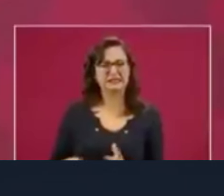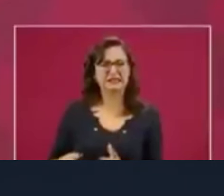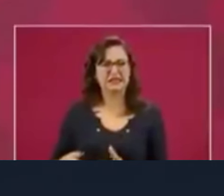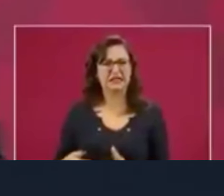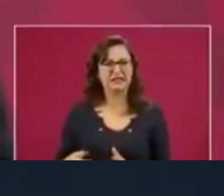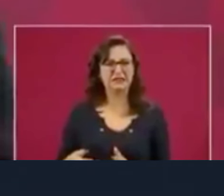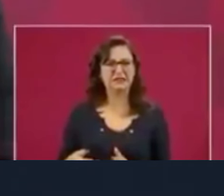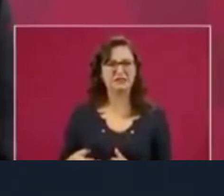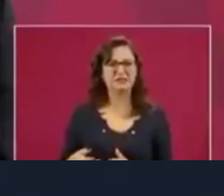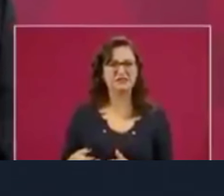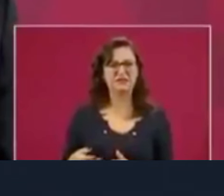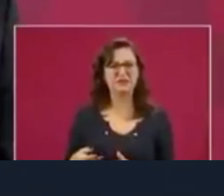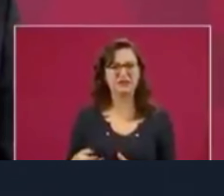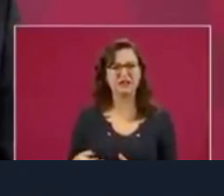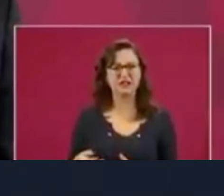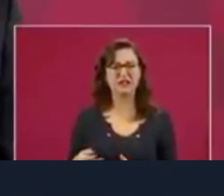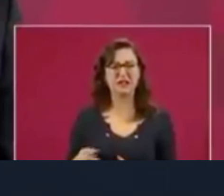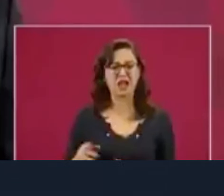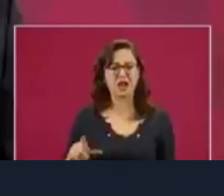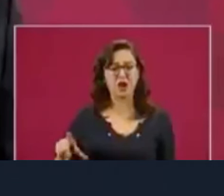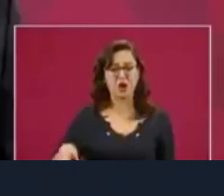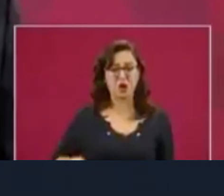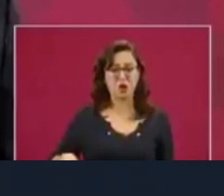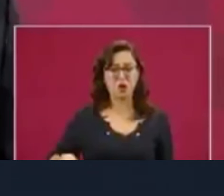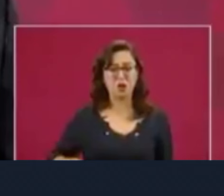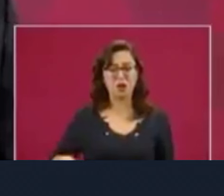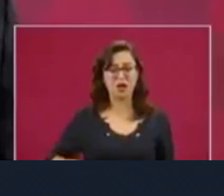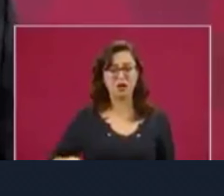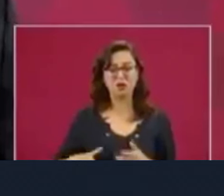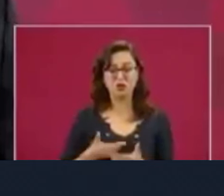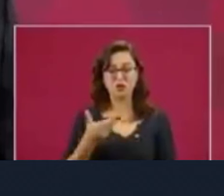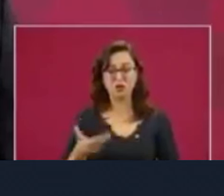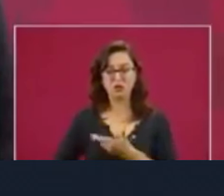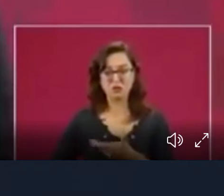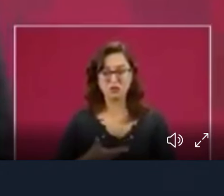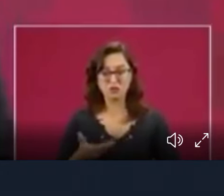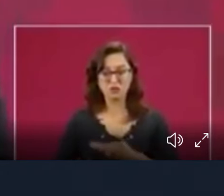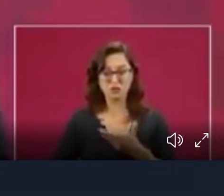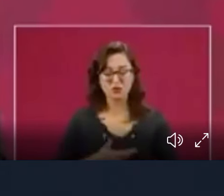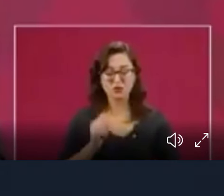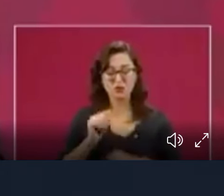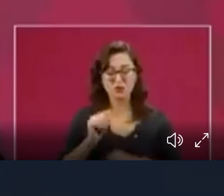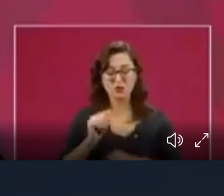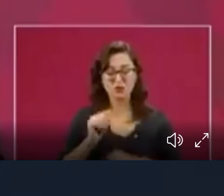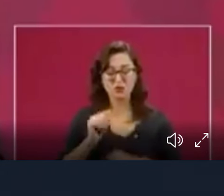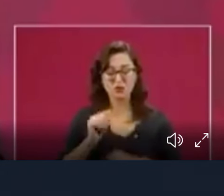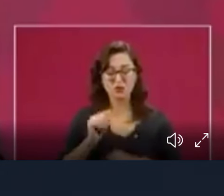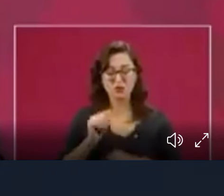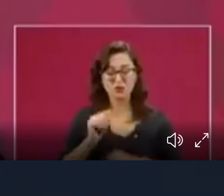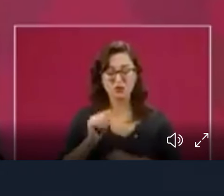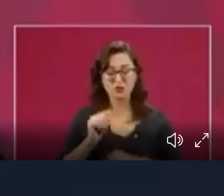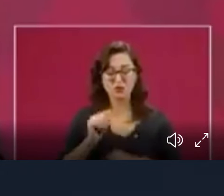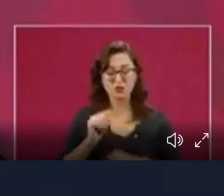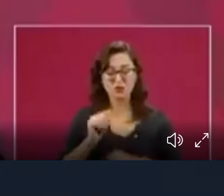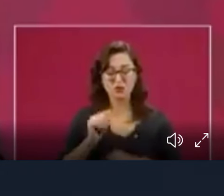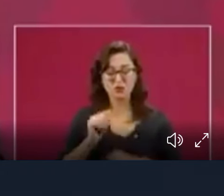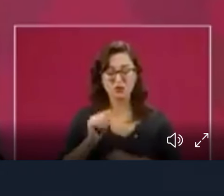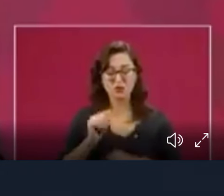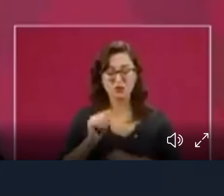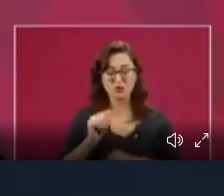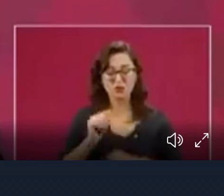función pública la función gubernamental en el país también el